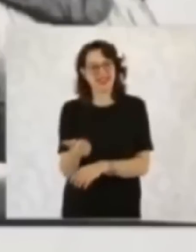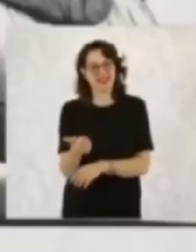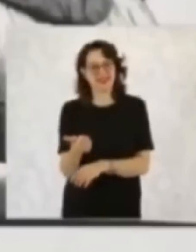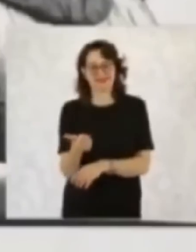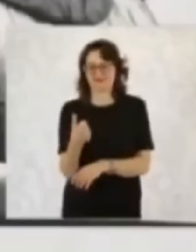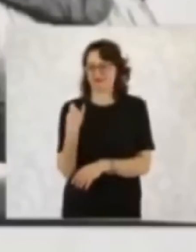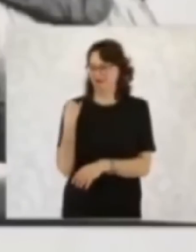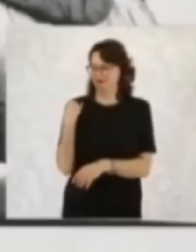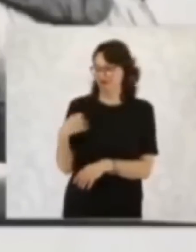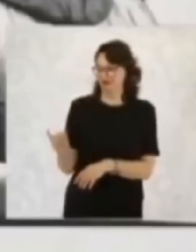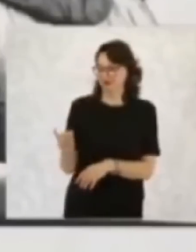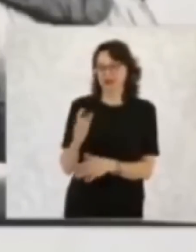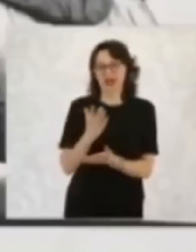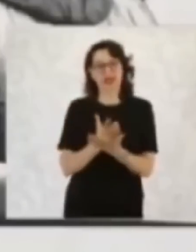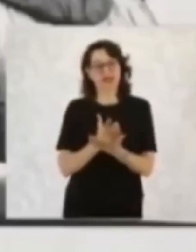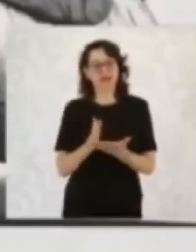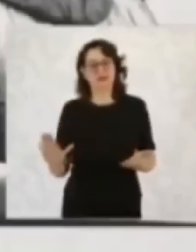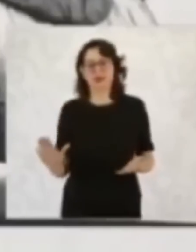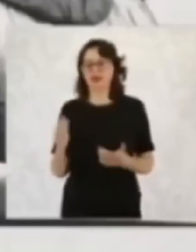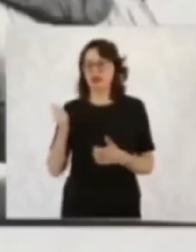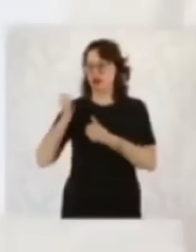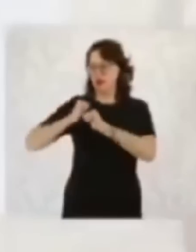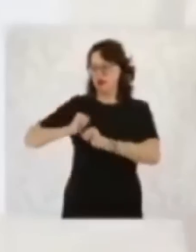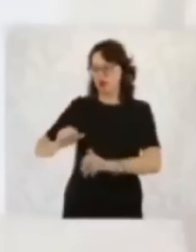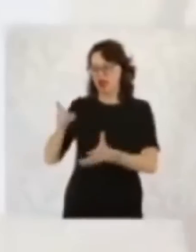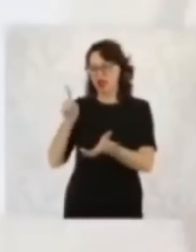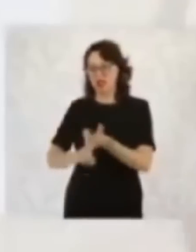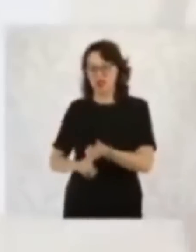este contubernio de autoridades.